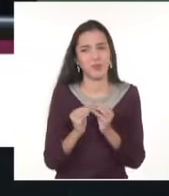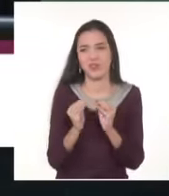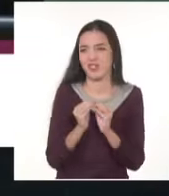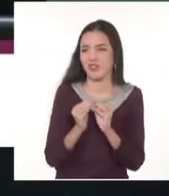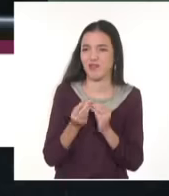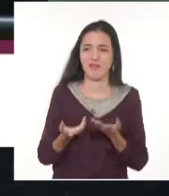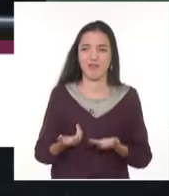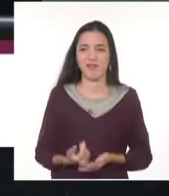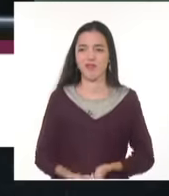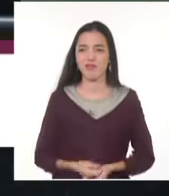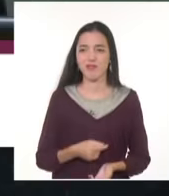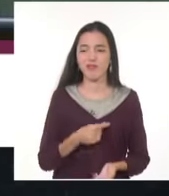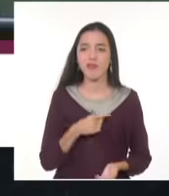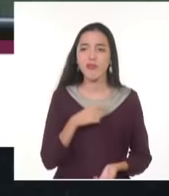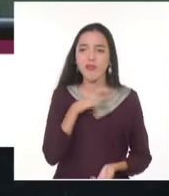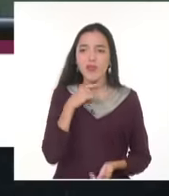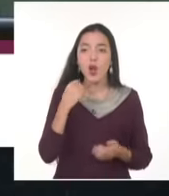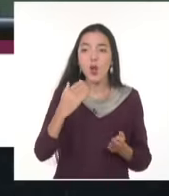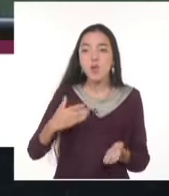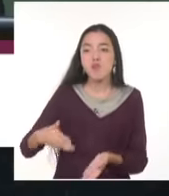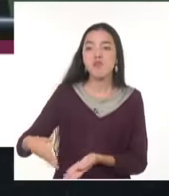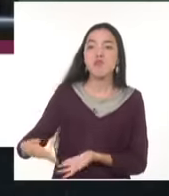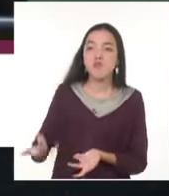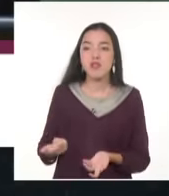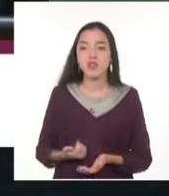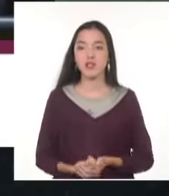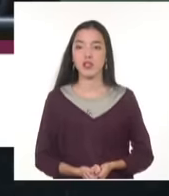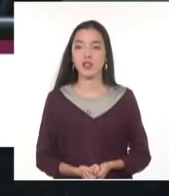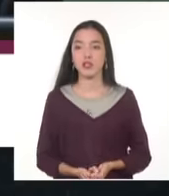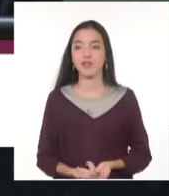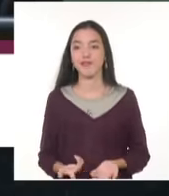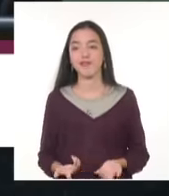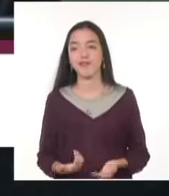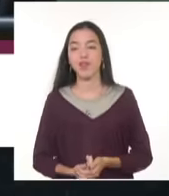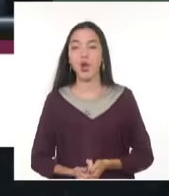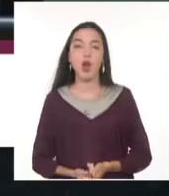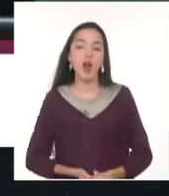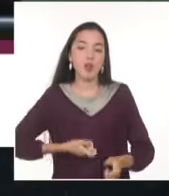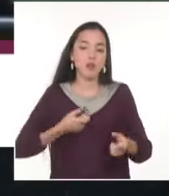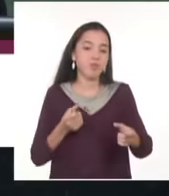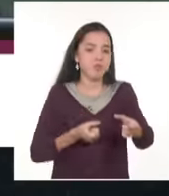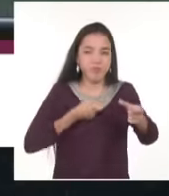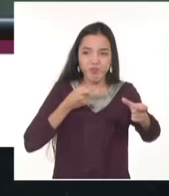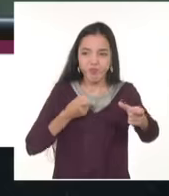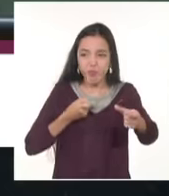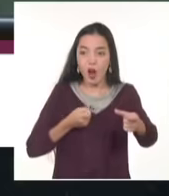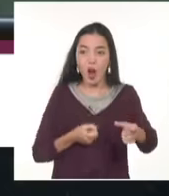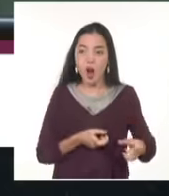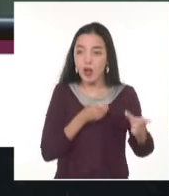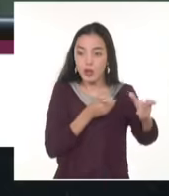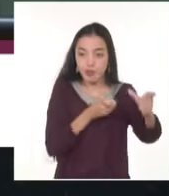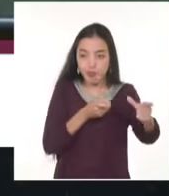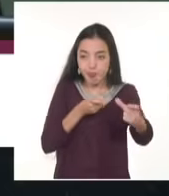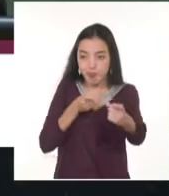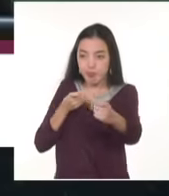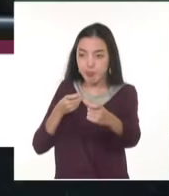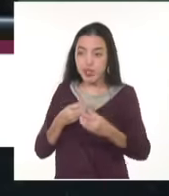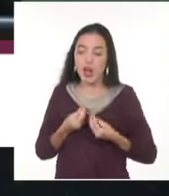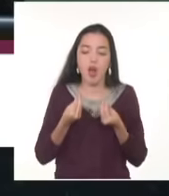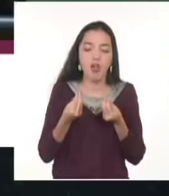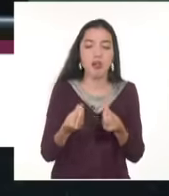y las armas que aporta el gobierno de los Estados Unidos con el silencio cómplice de